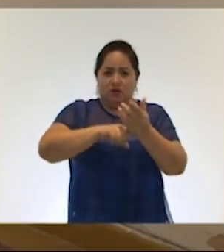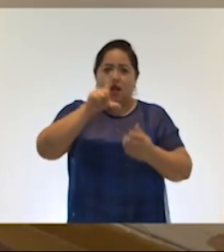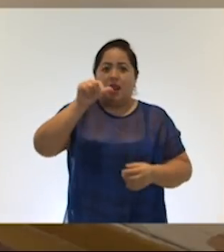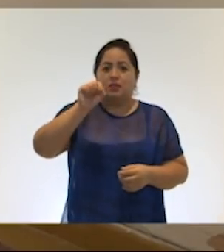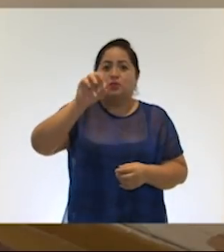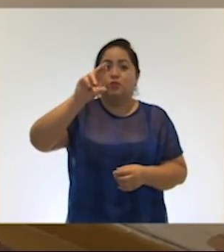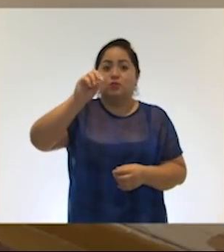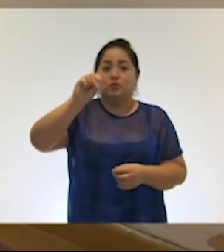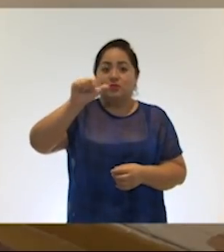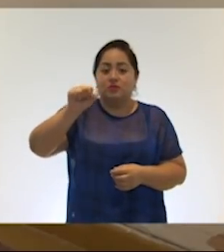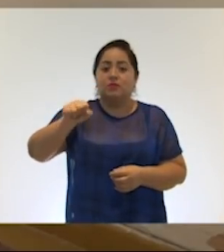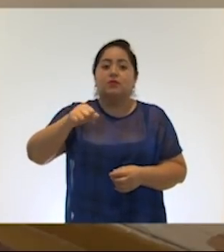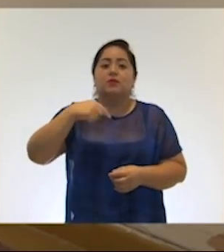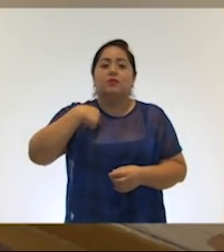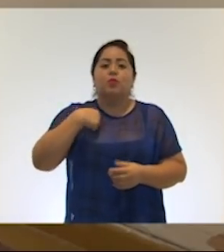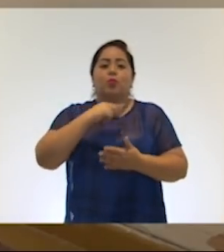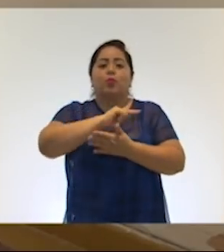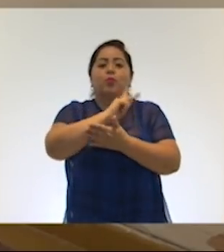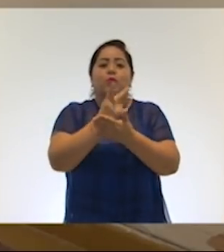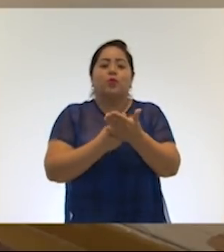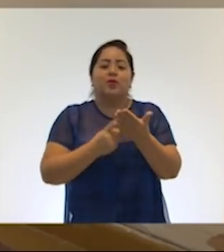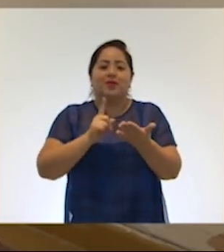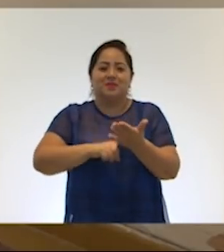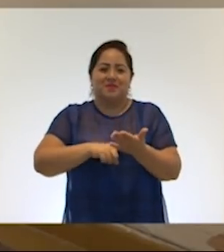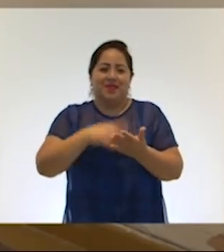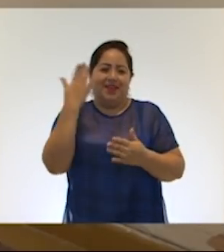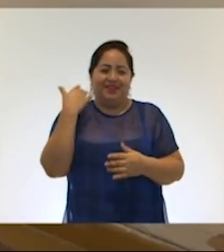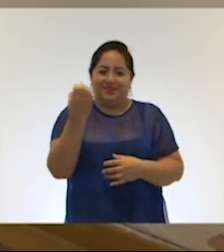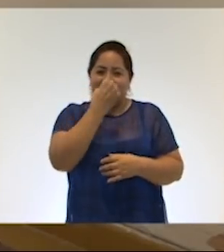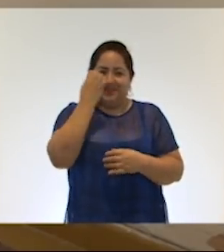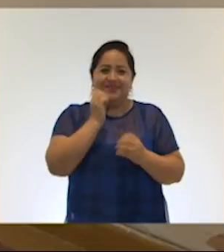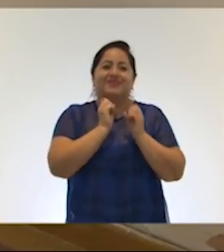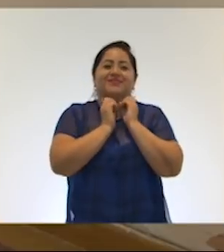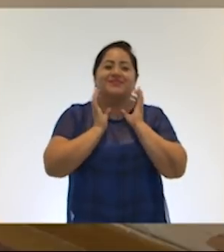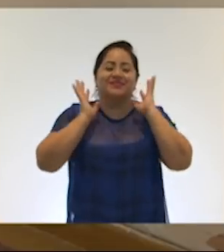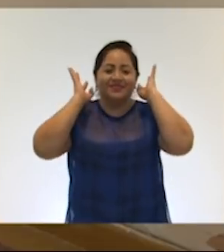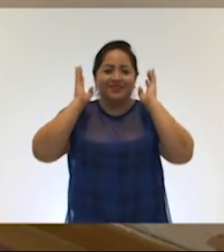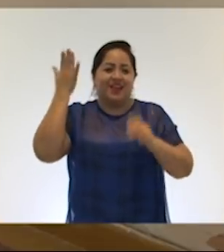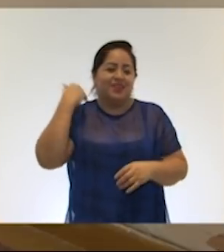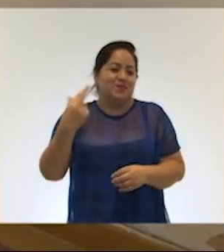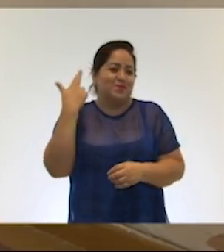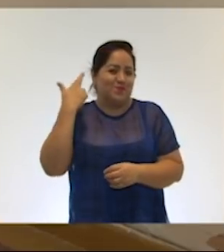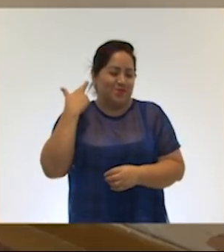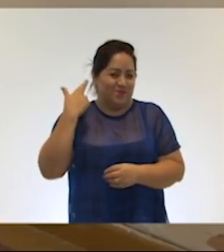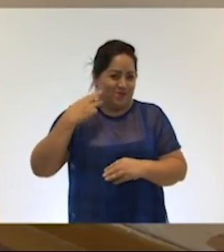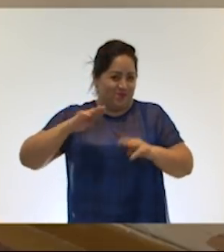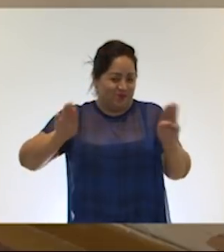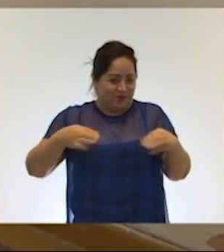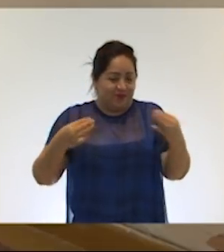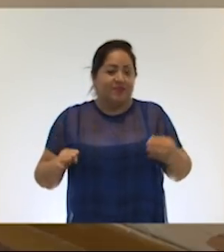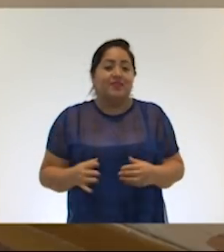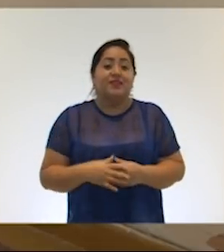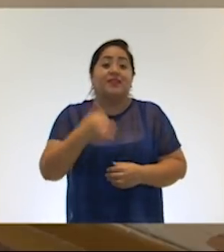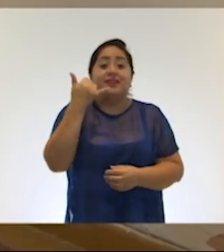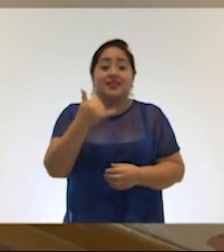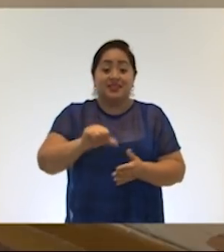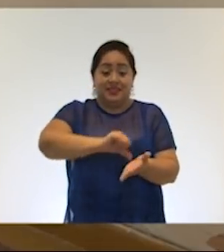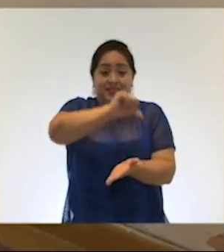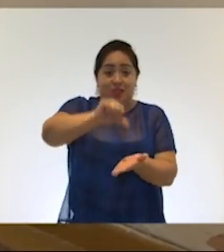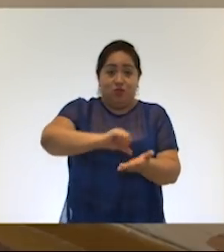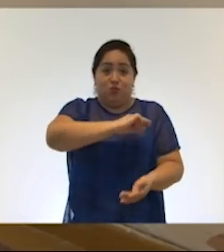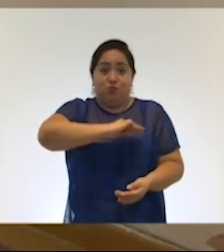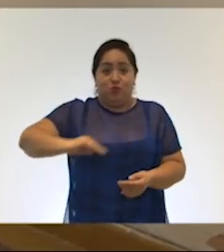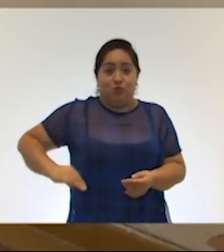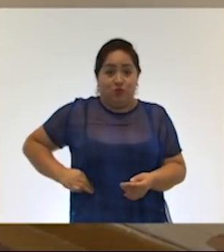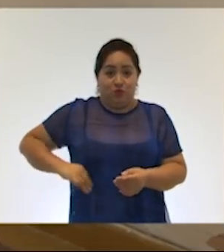Rosas, estuve en el programa de Orquesta Escuela Carlos Chávez por parte de Fomento Musical y en el Centro Municipal